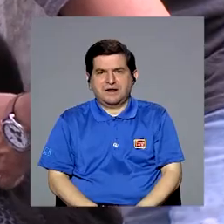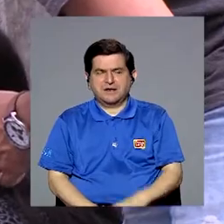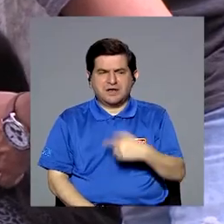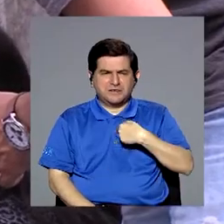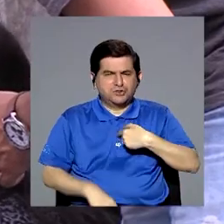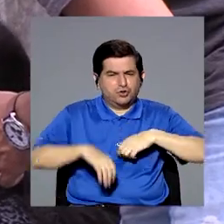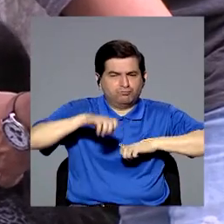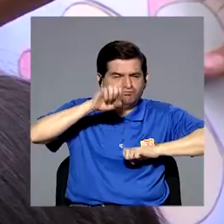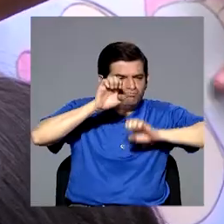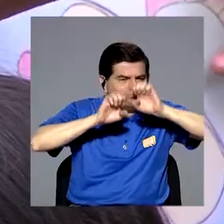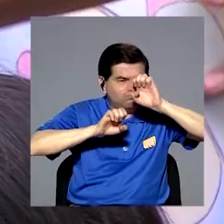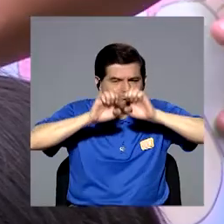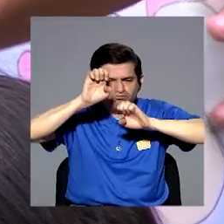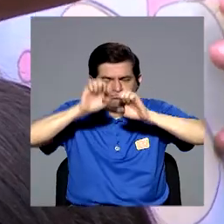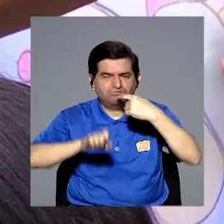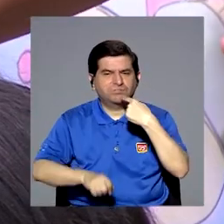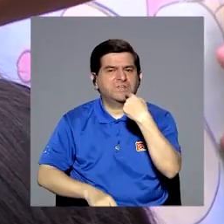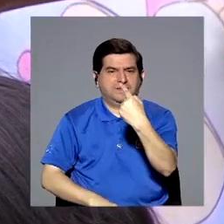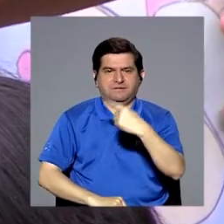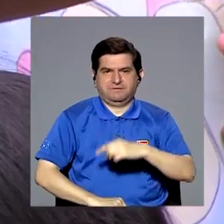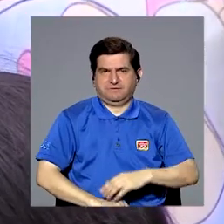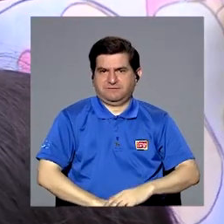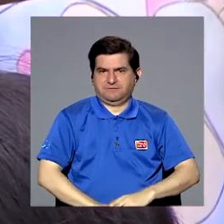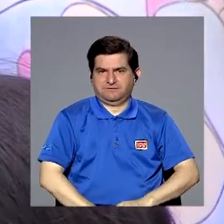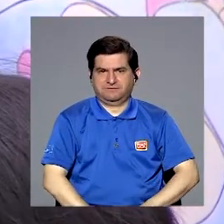puedo valorarlo y puedo decir,